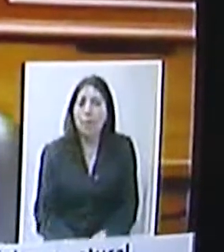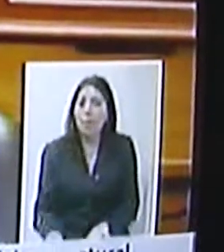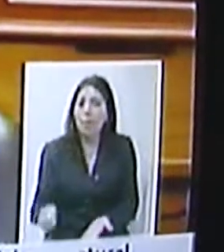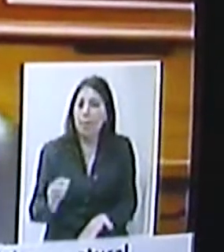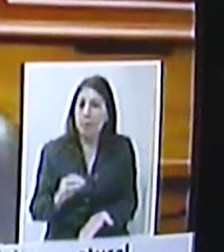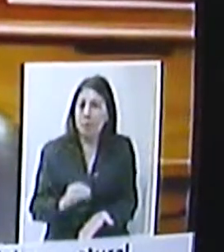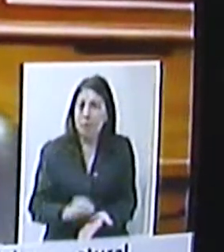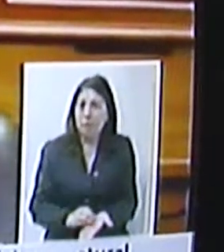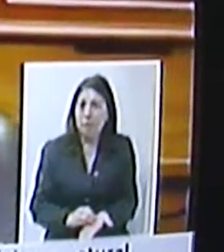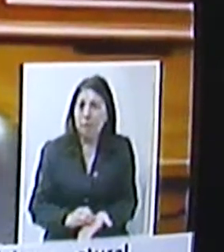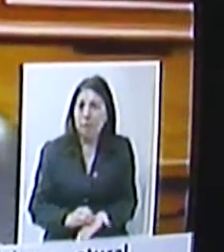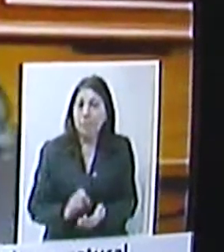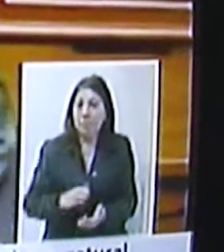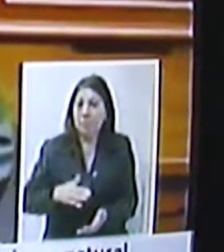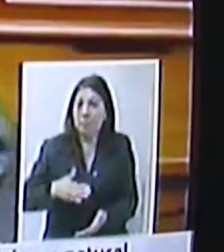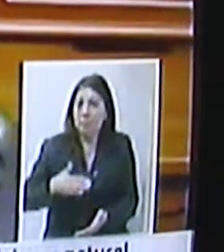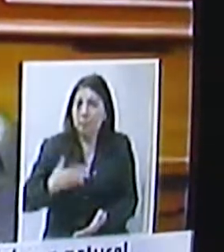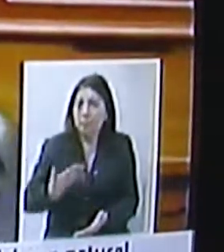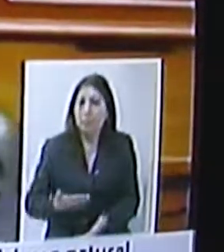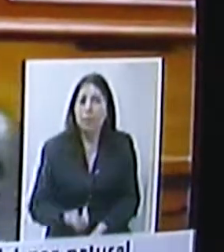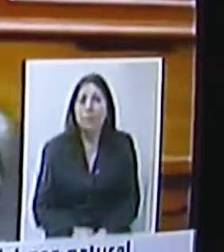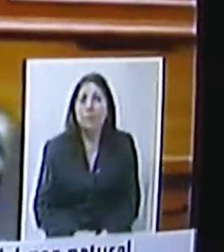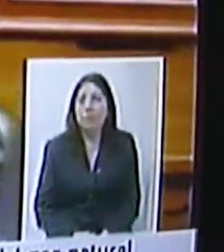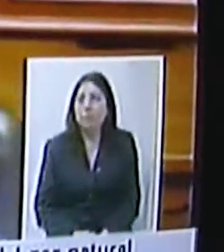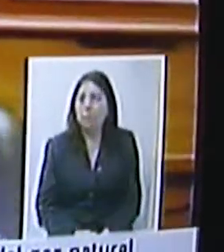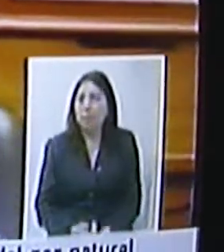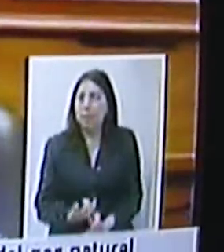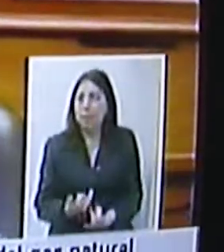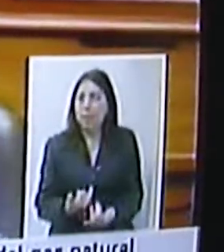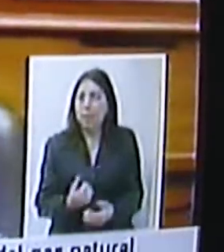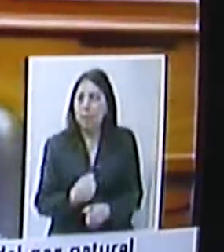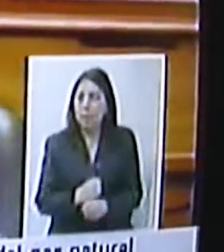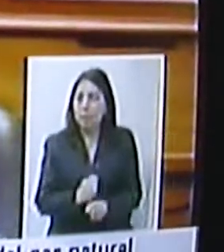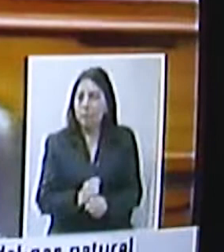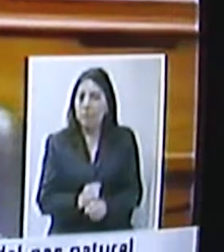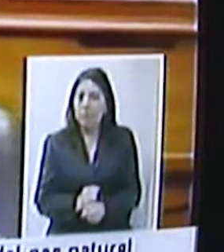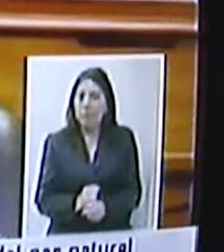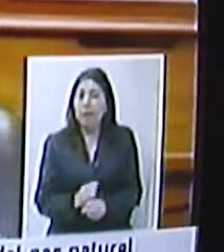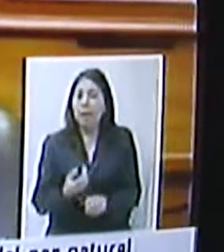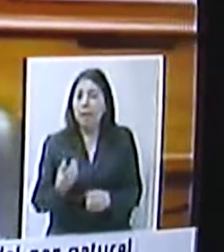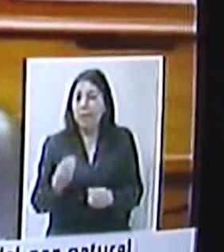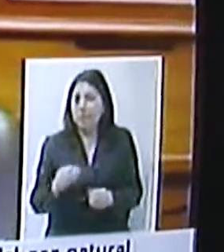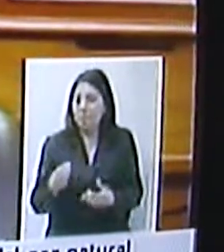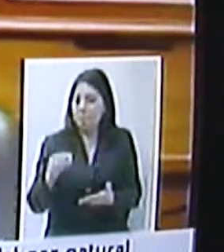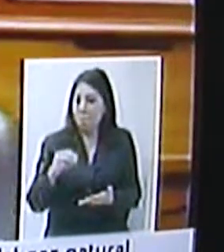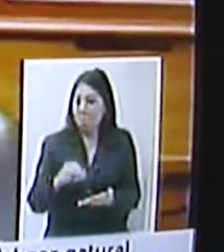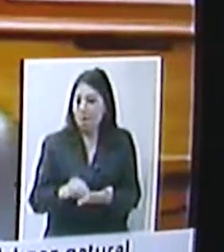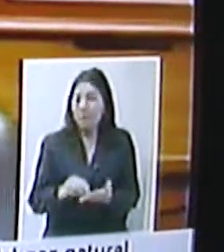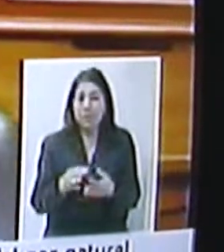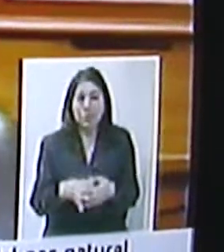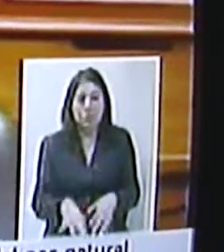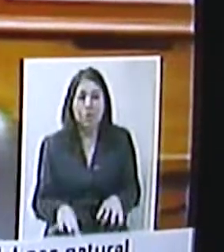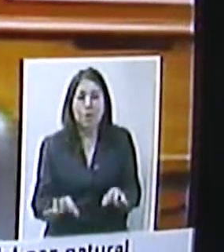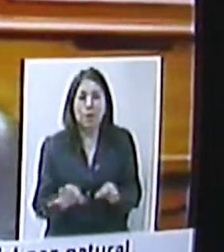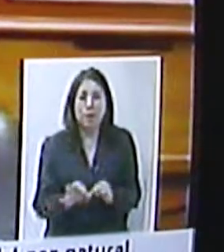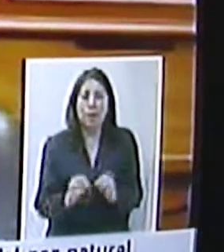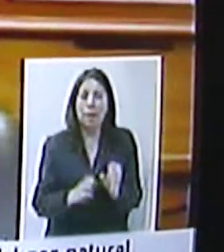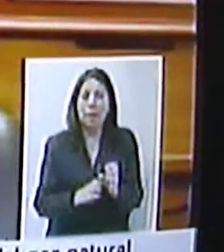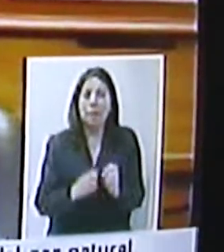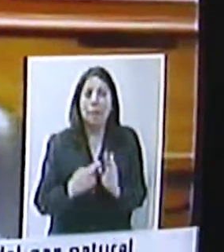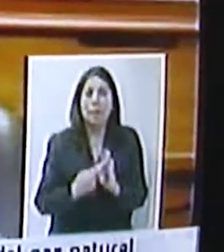nuevamente la posibilidad de que esta obra, considerada la obra más importante de la